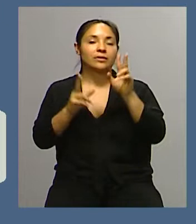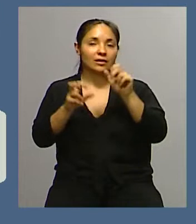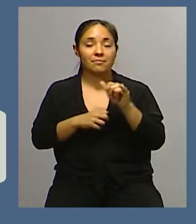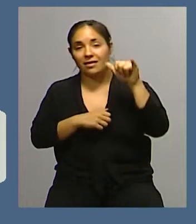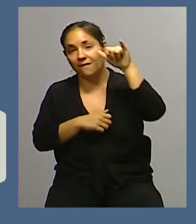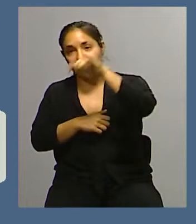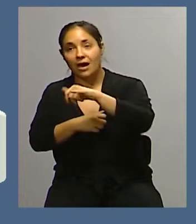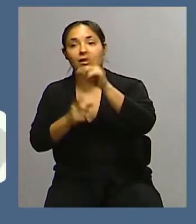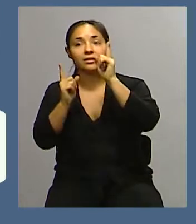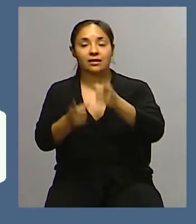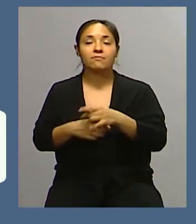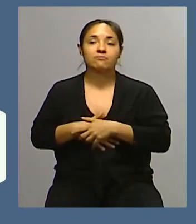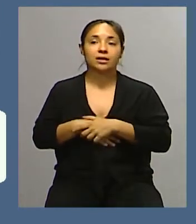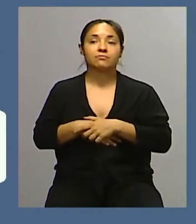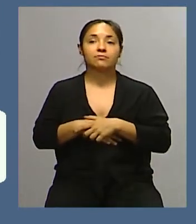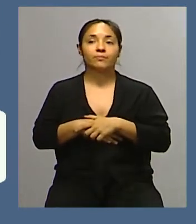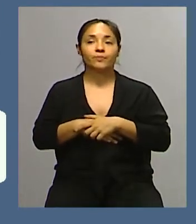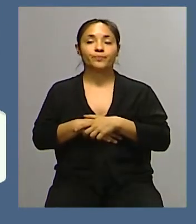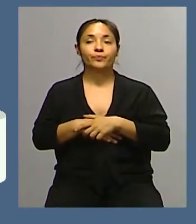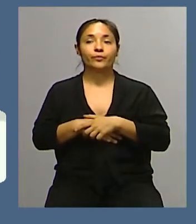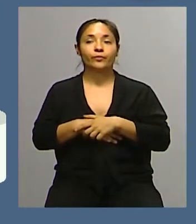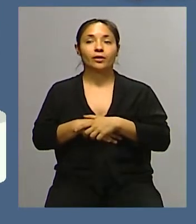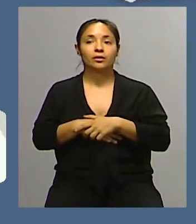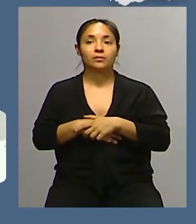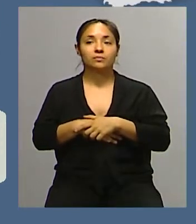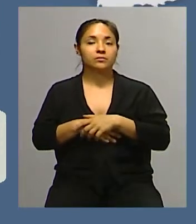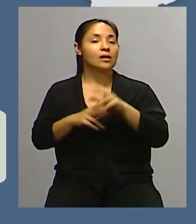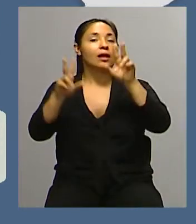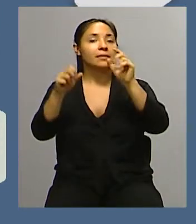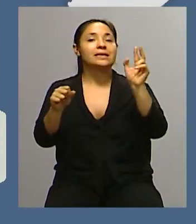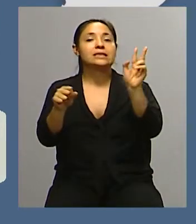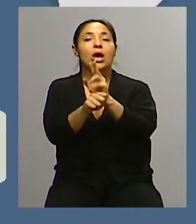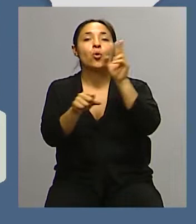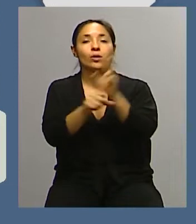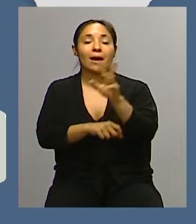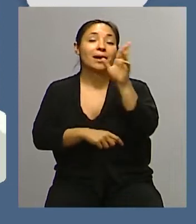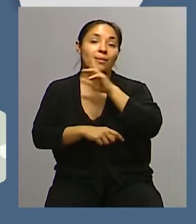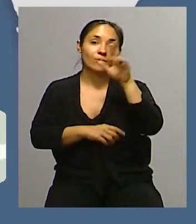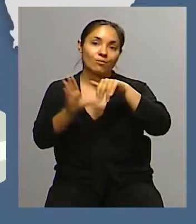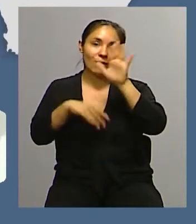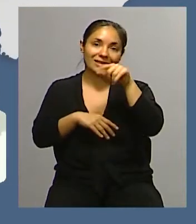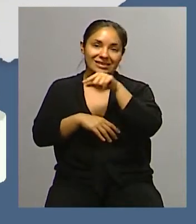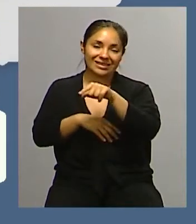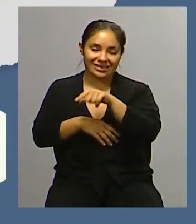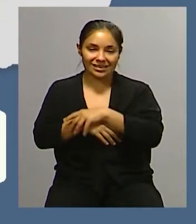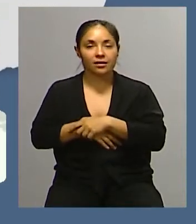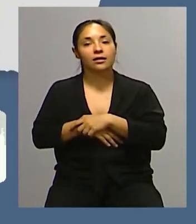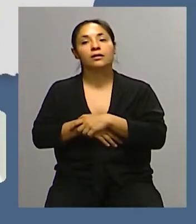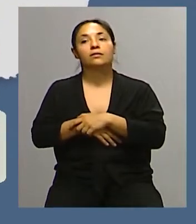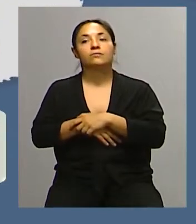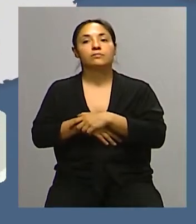ahí un tema central es el tema de la seguridad para las mujeres, por sobre todo, para